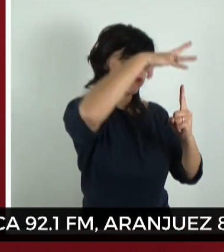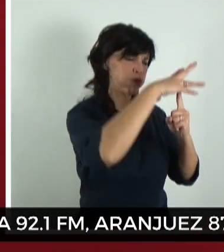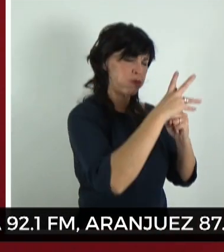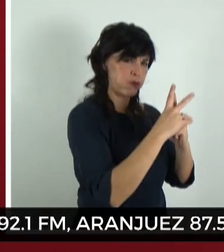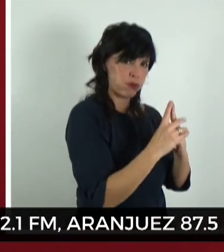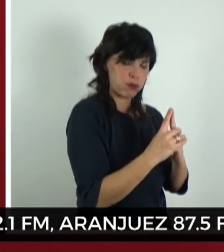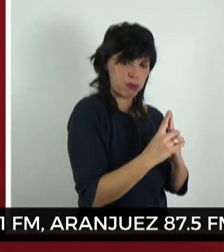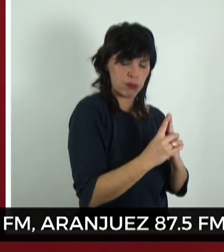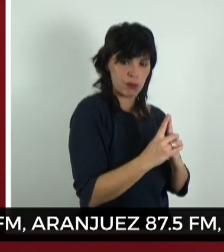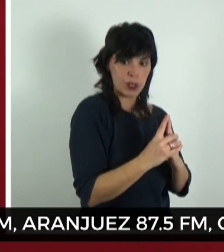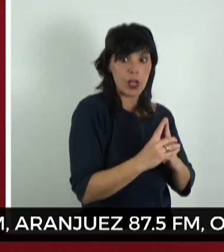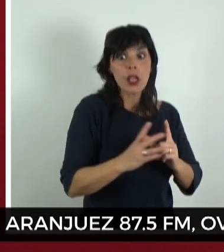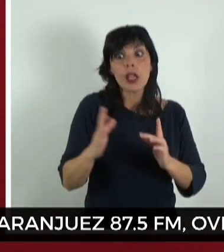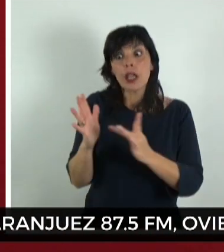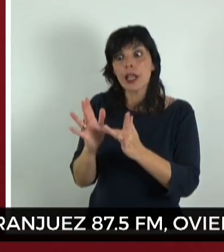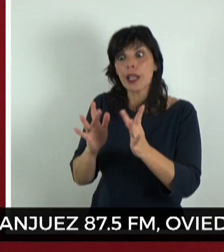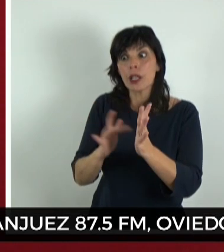El Verbo se hizo carne,